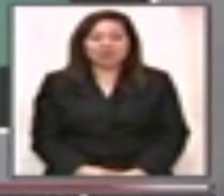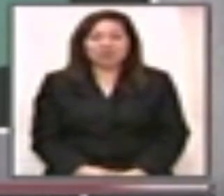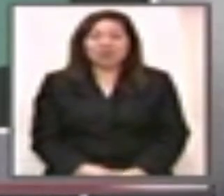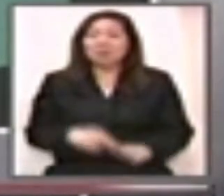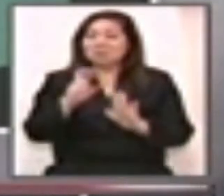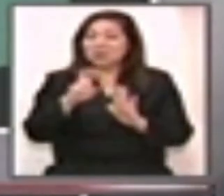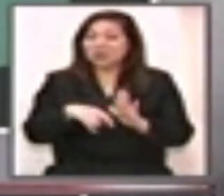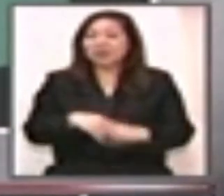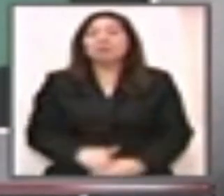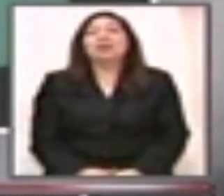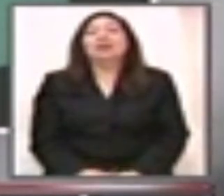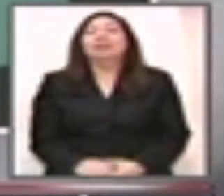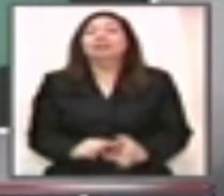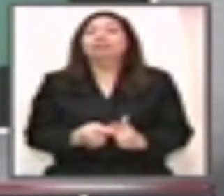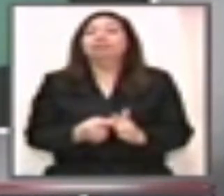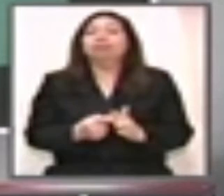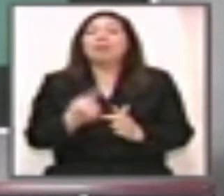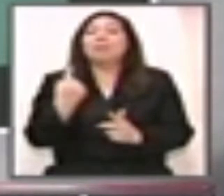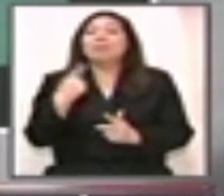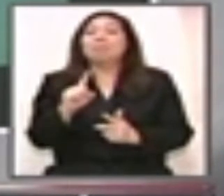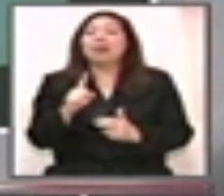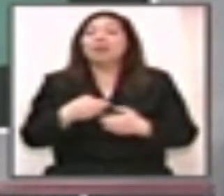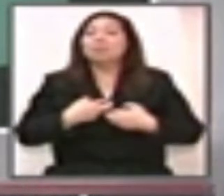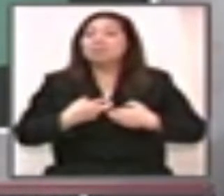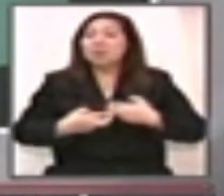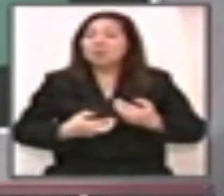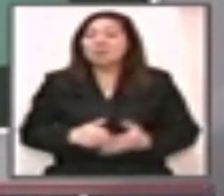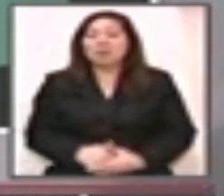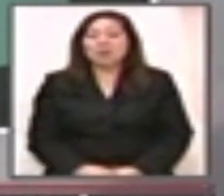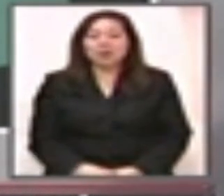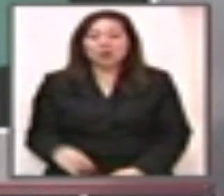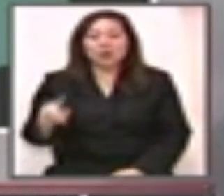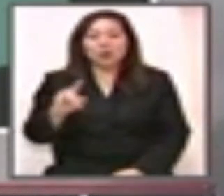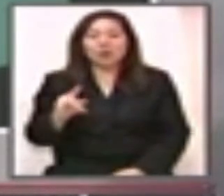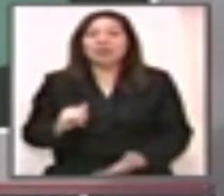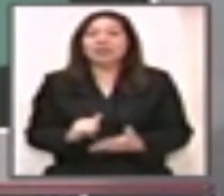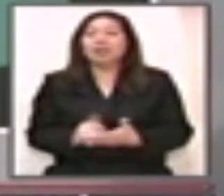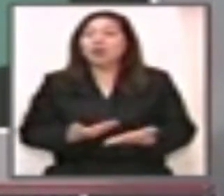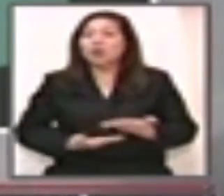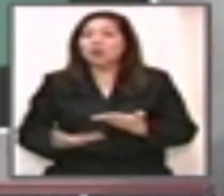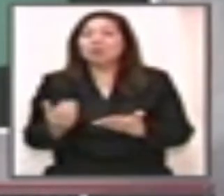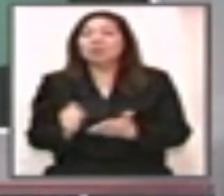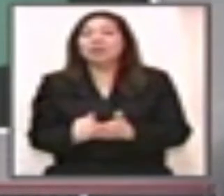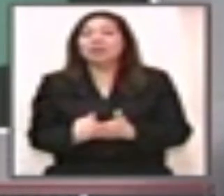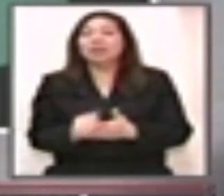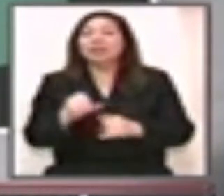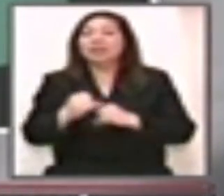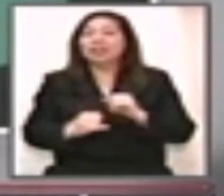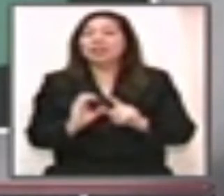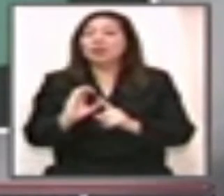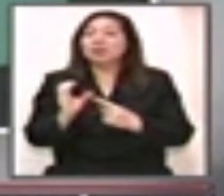Este es un programa que iniciamos para promover la utilización y el comercio de la